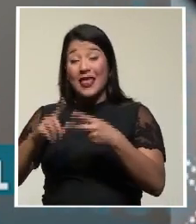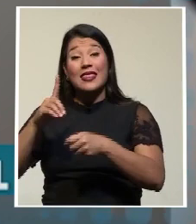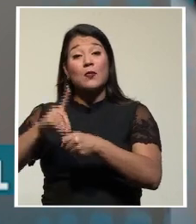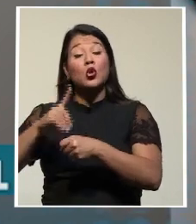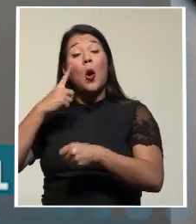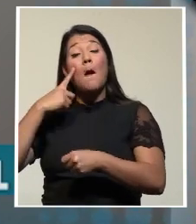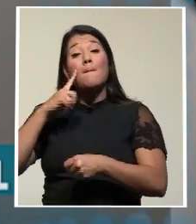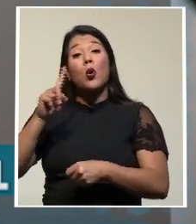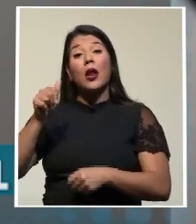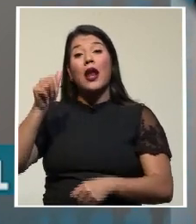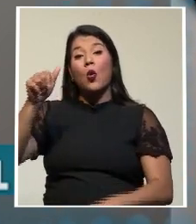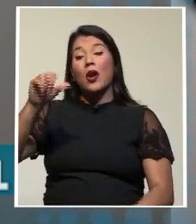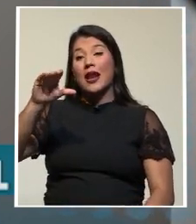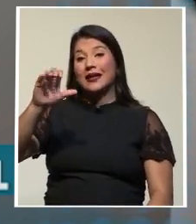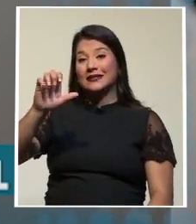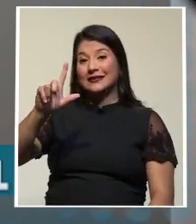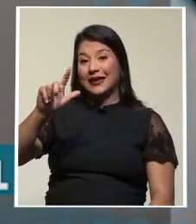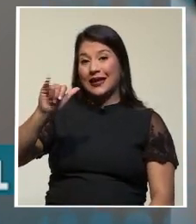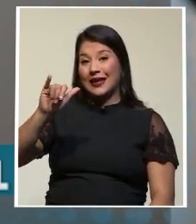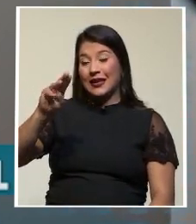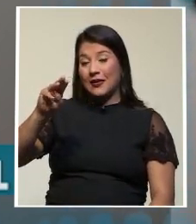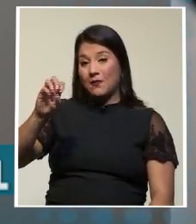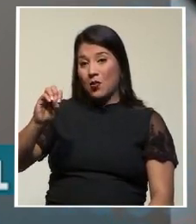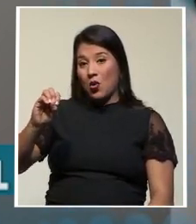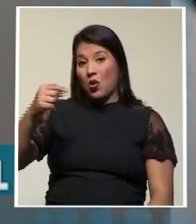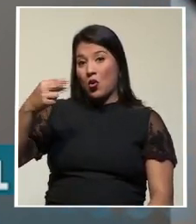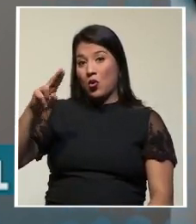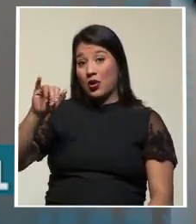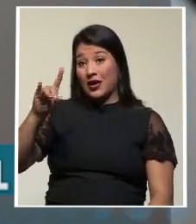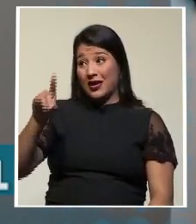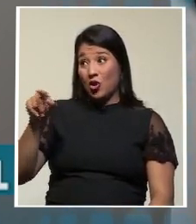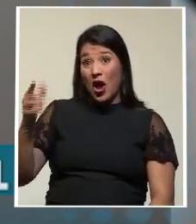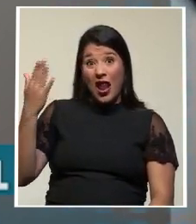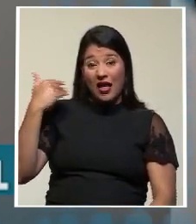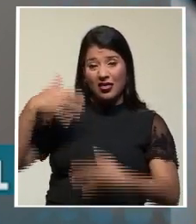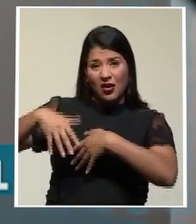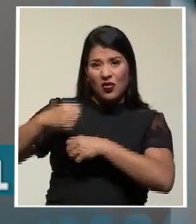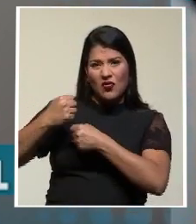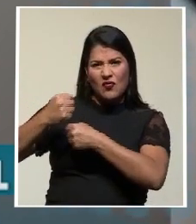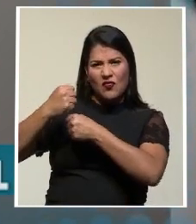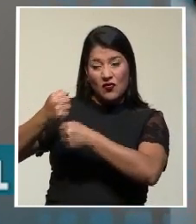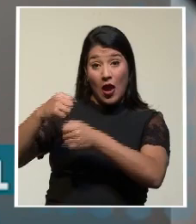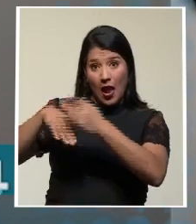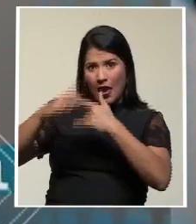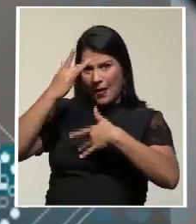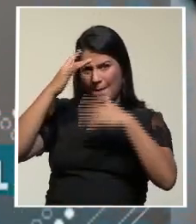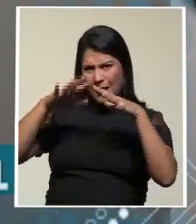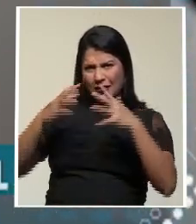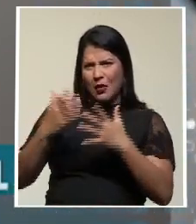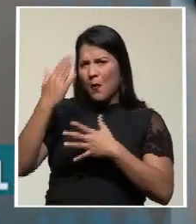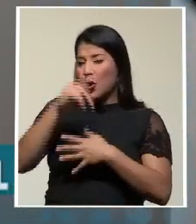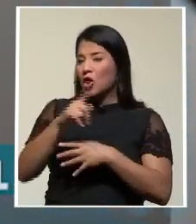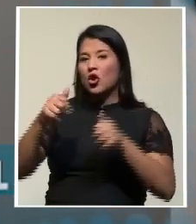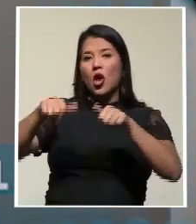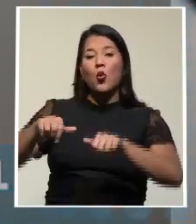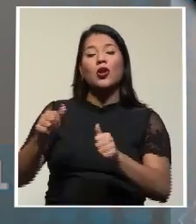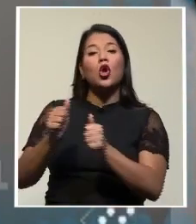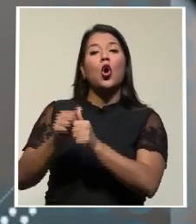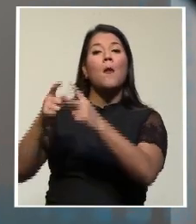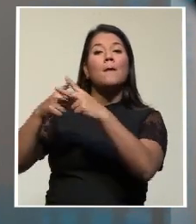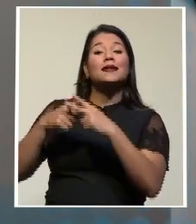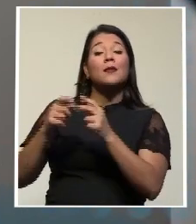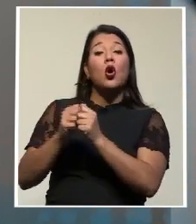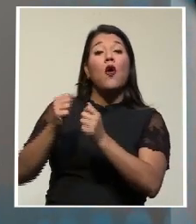Rescate Nacional, que ha organizado protestas en el pasado en media pandemia ante su oposición al acuerdo del gobierno con el Fondo Monetario Internacional.